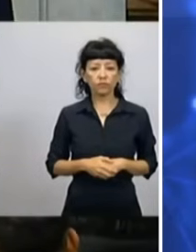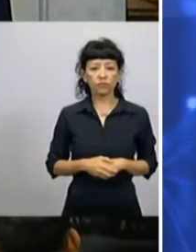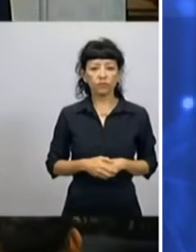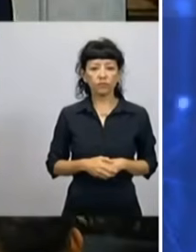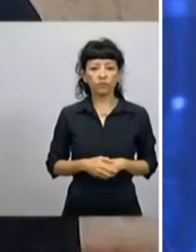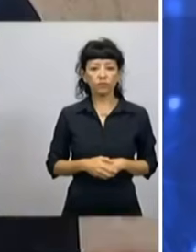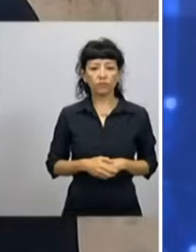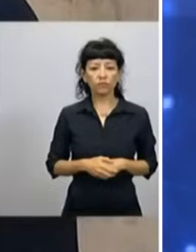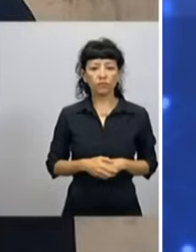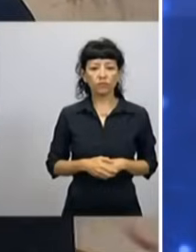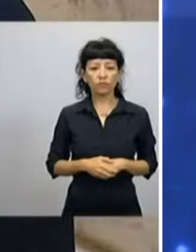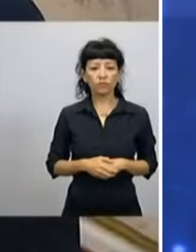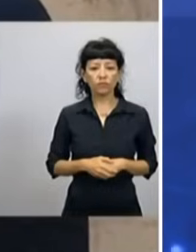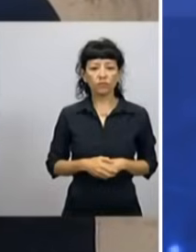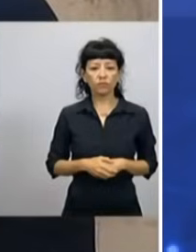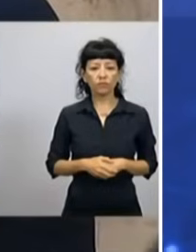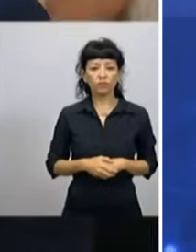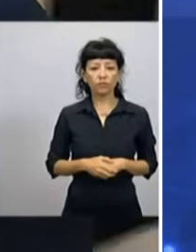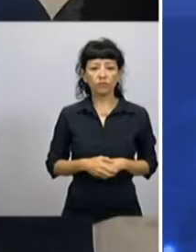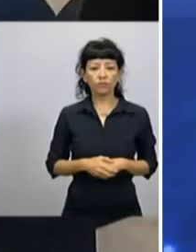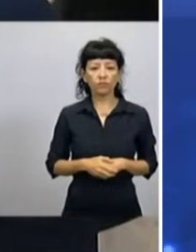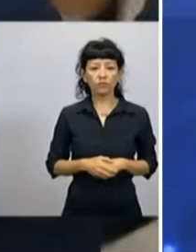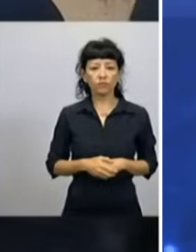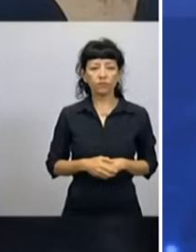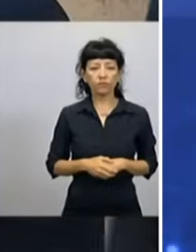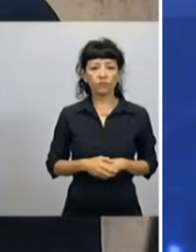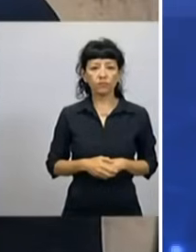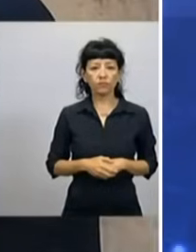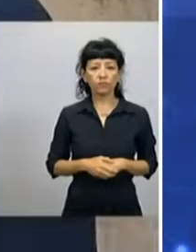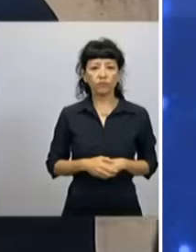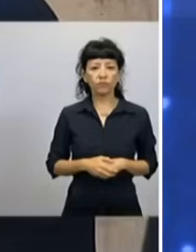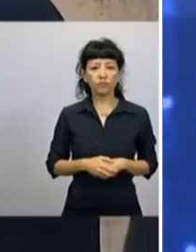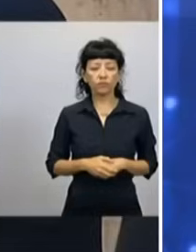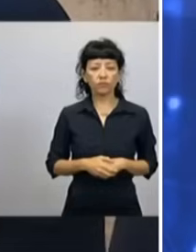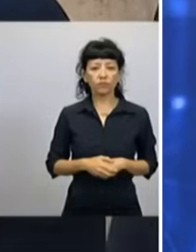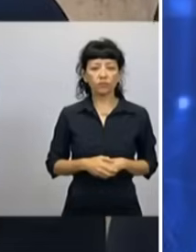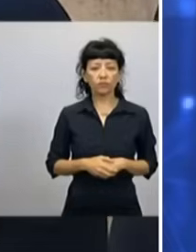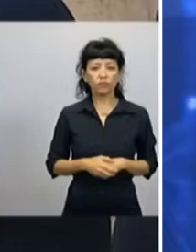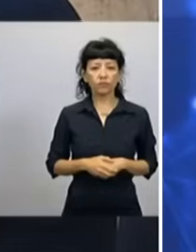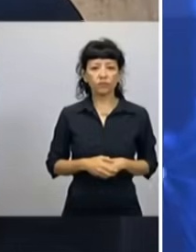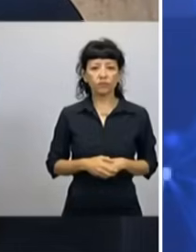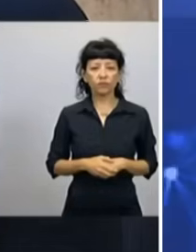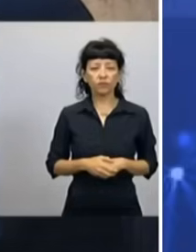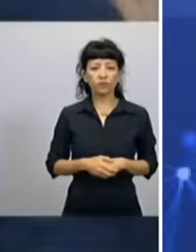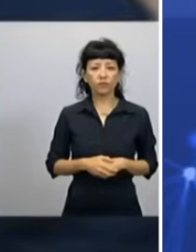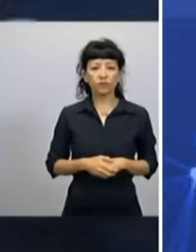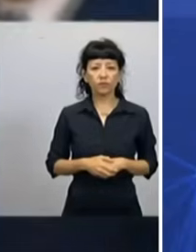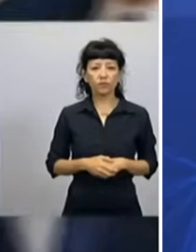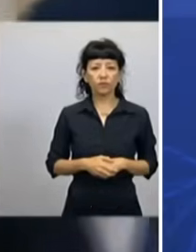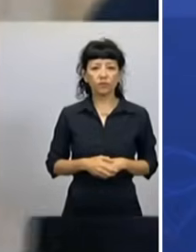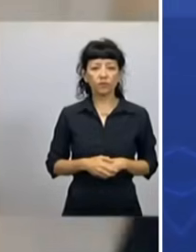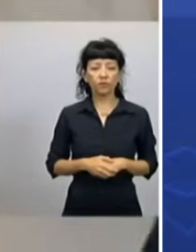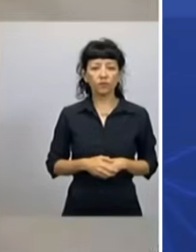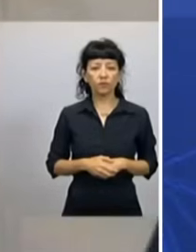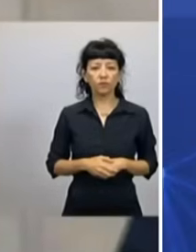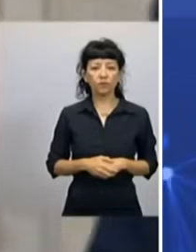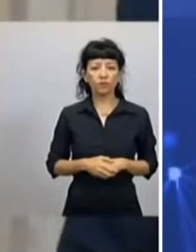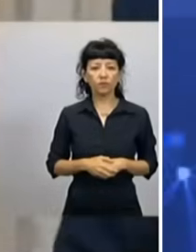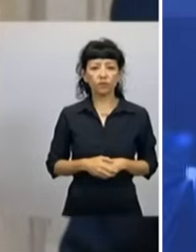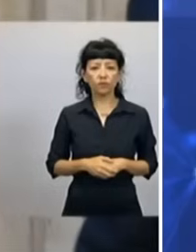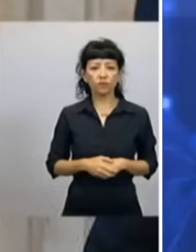momento no fue el más, digamos, el más admirado ni el más recordado hoy.